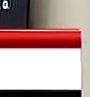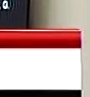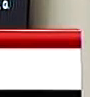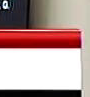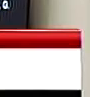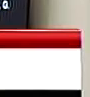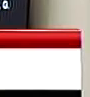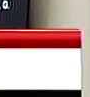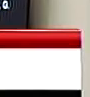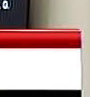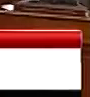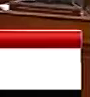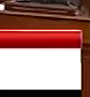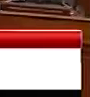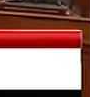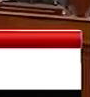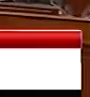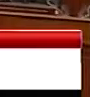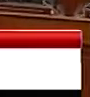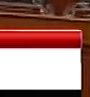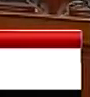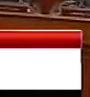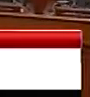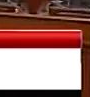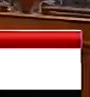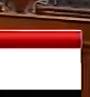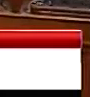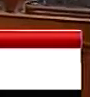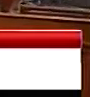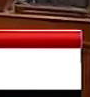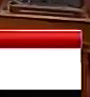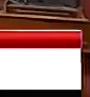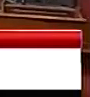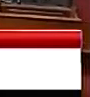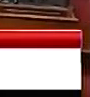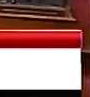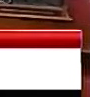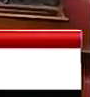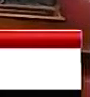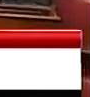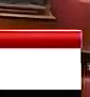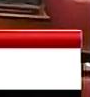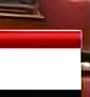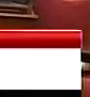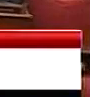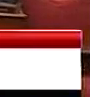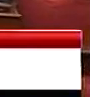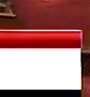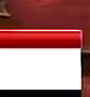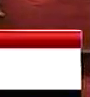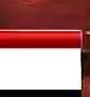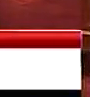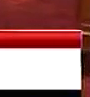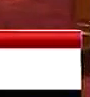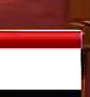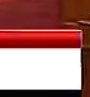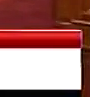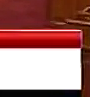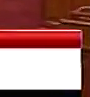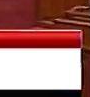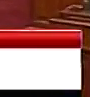9081 que propone que el Congreso de la República rechace enérgicamente la prisión arbitraria e ilegal